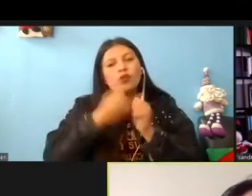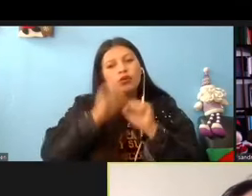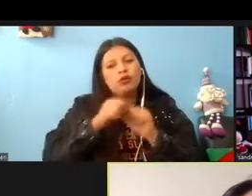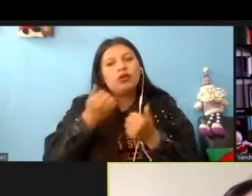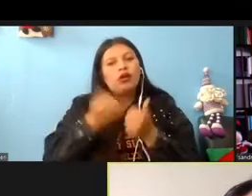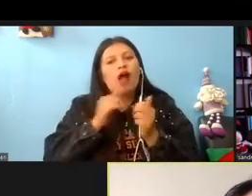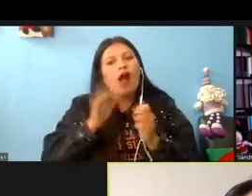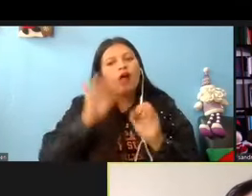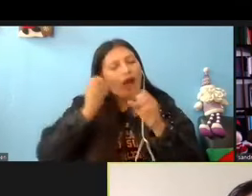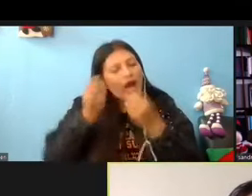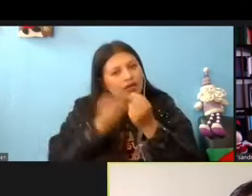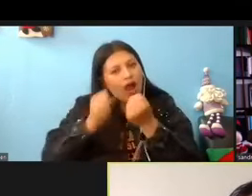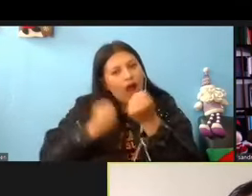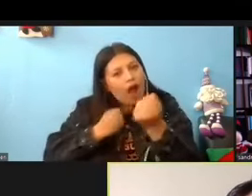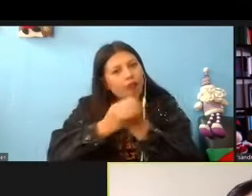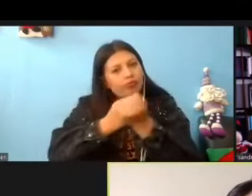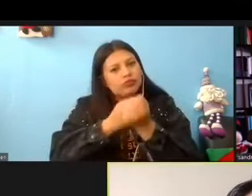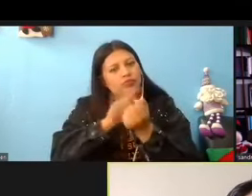acompañar estas publicaciones